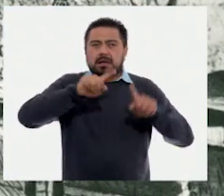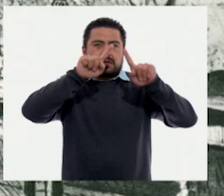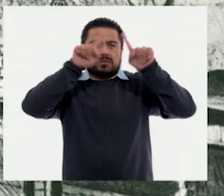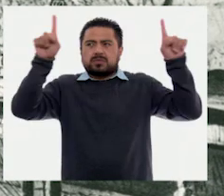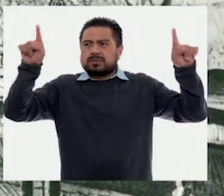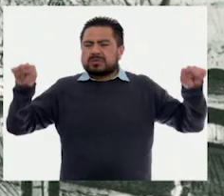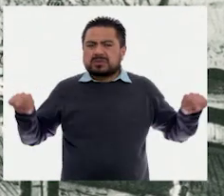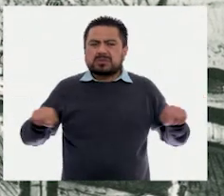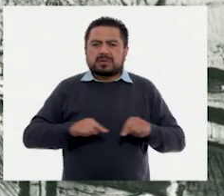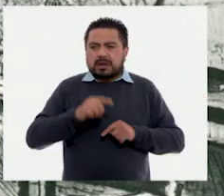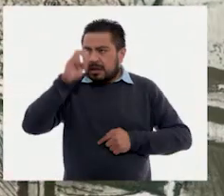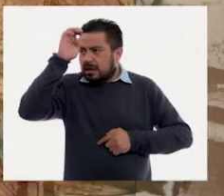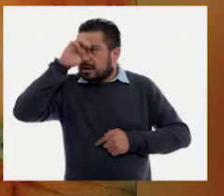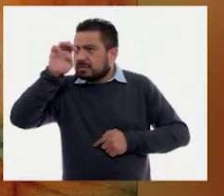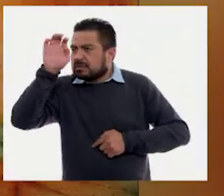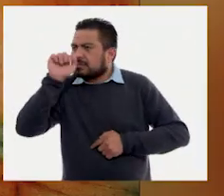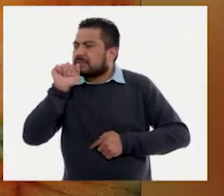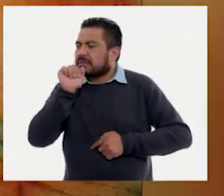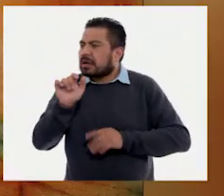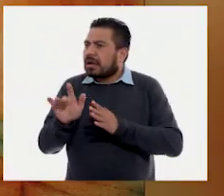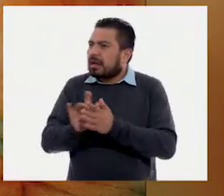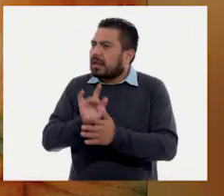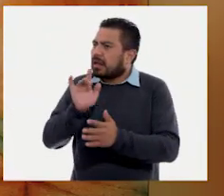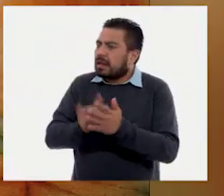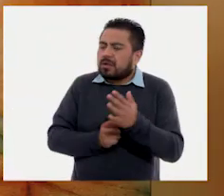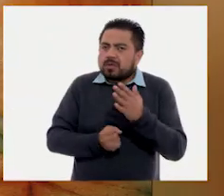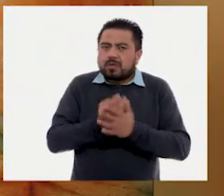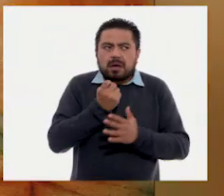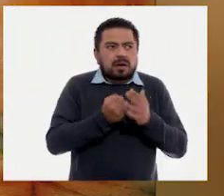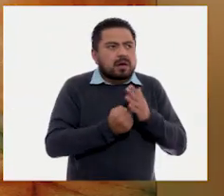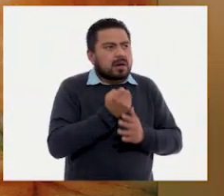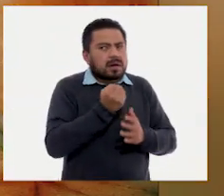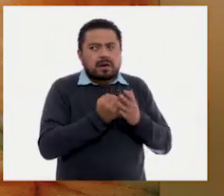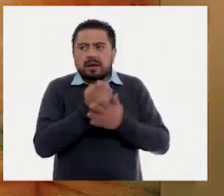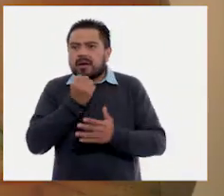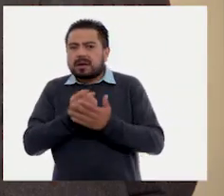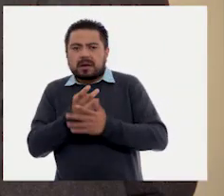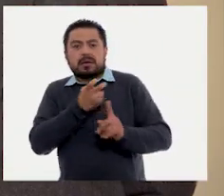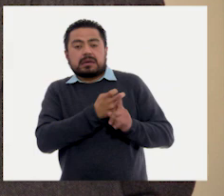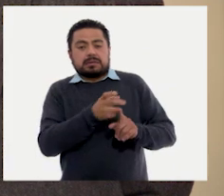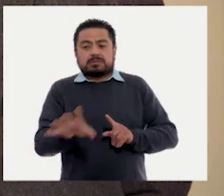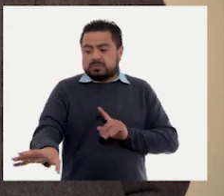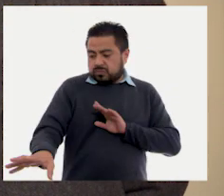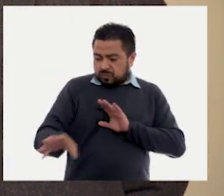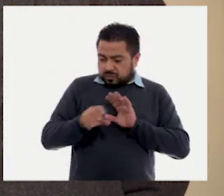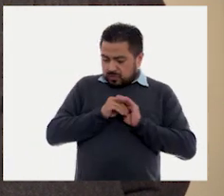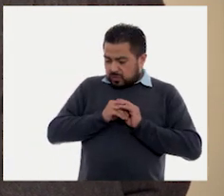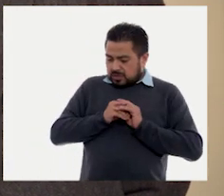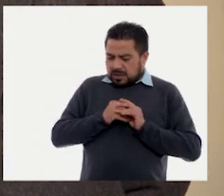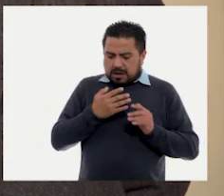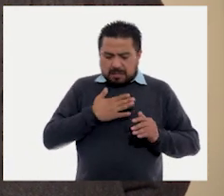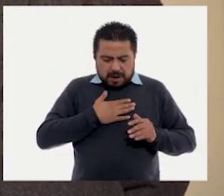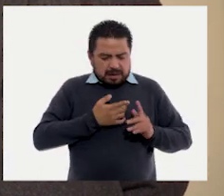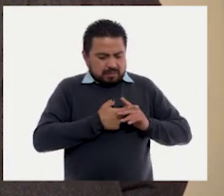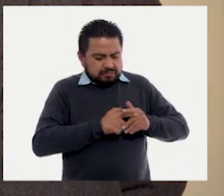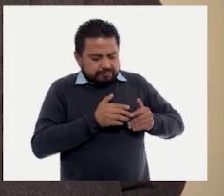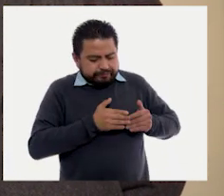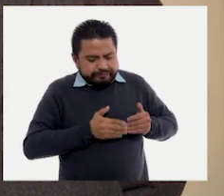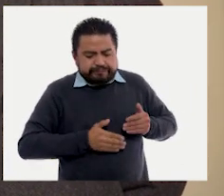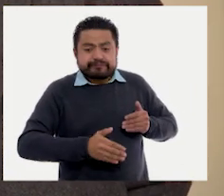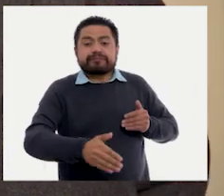experiencia nueva. Entonces, de alguna manera, eso marcó mi trayectoria, porque a partir de